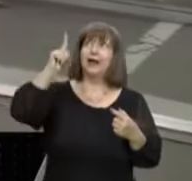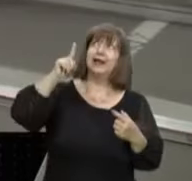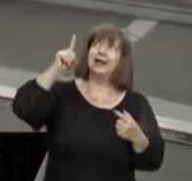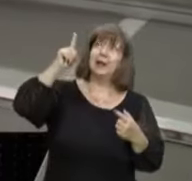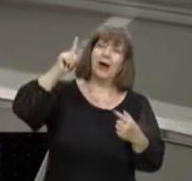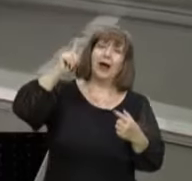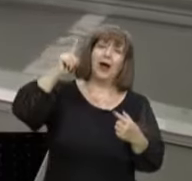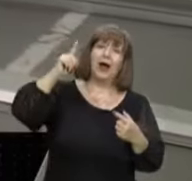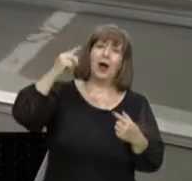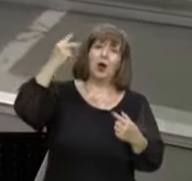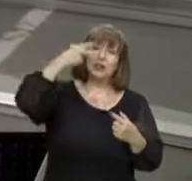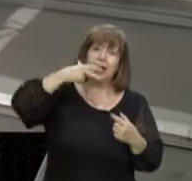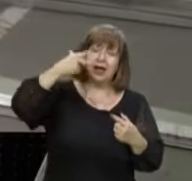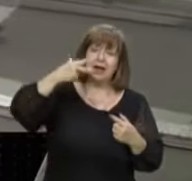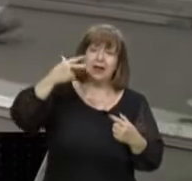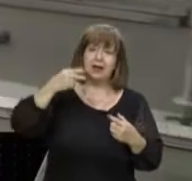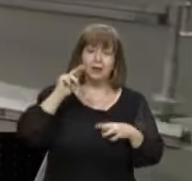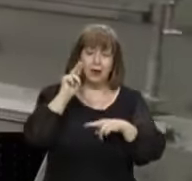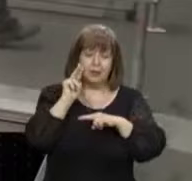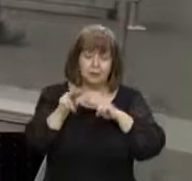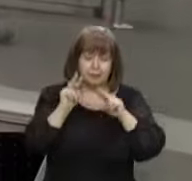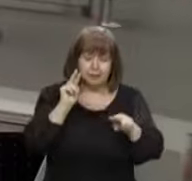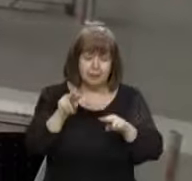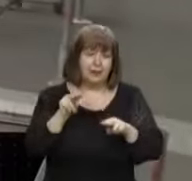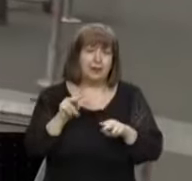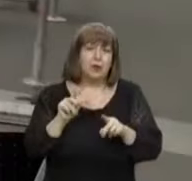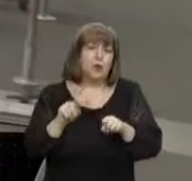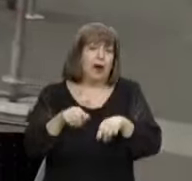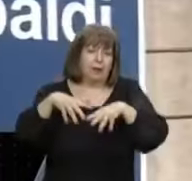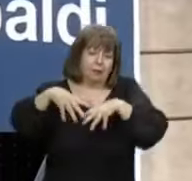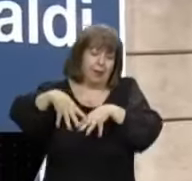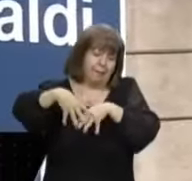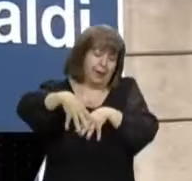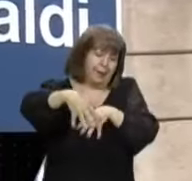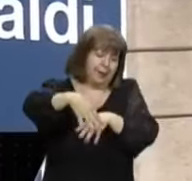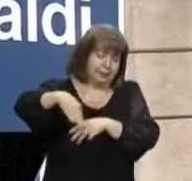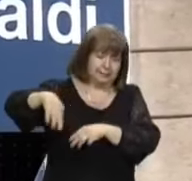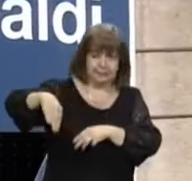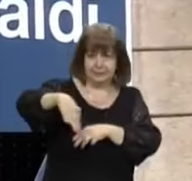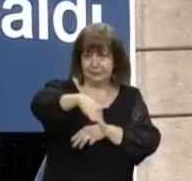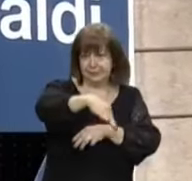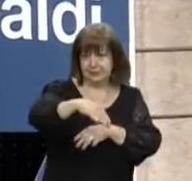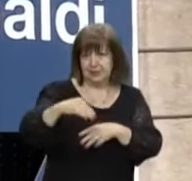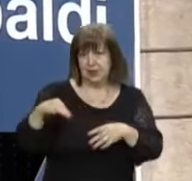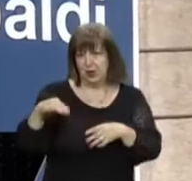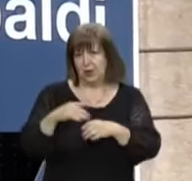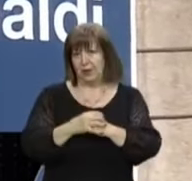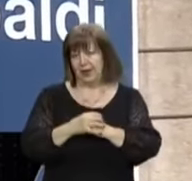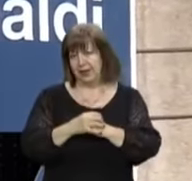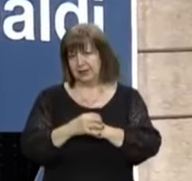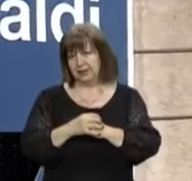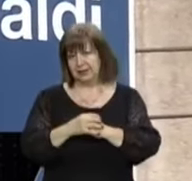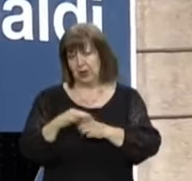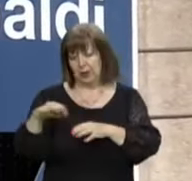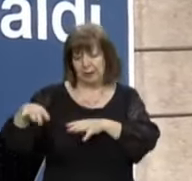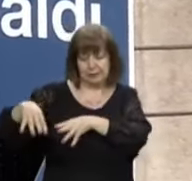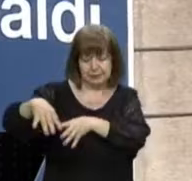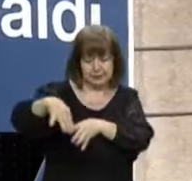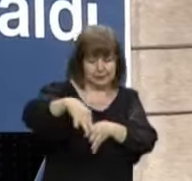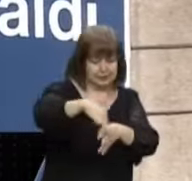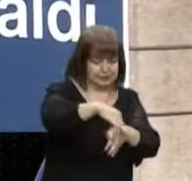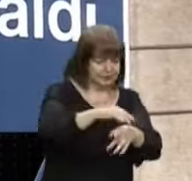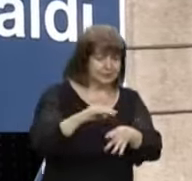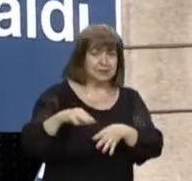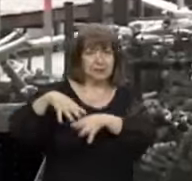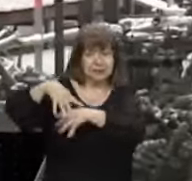Hyatt, la protesta la van a ver igual. Si estás en el hotel, a no ser, sí, que te, sí, metas al, no, hotel. Es lo mismo. A no ser que te metas al hotel. De